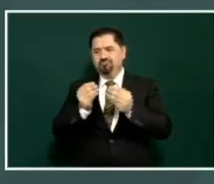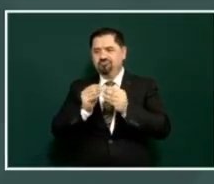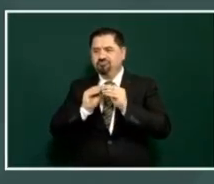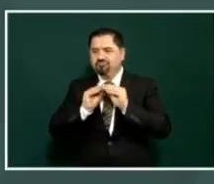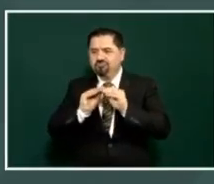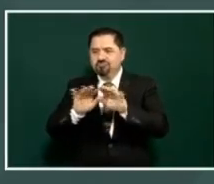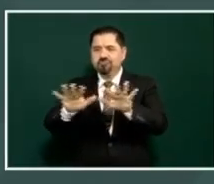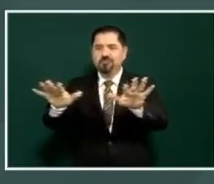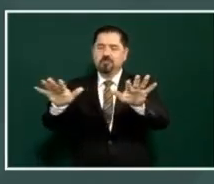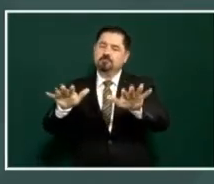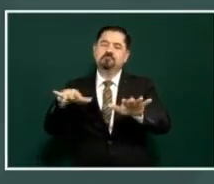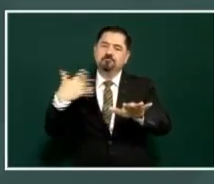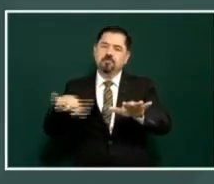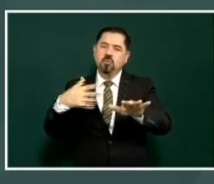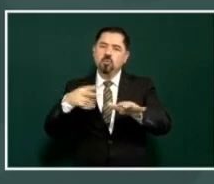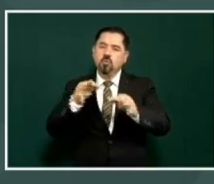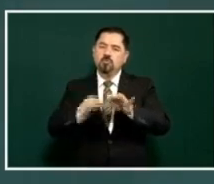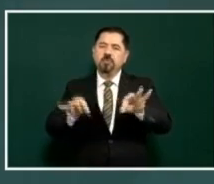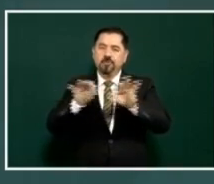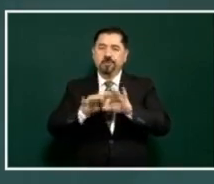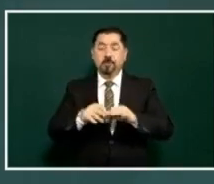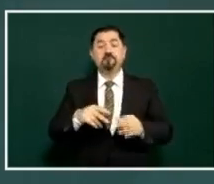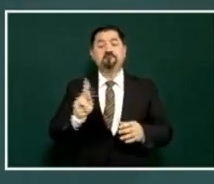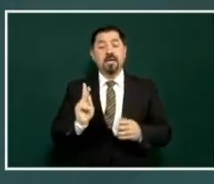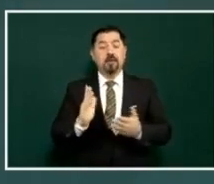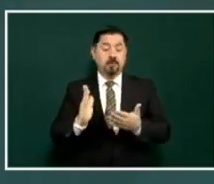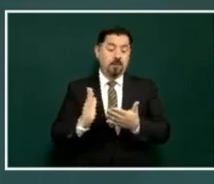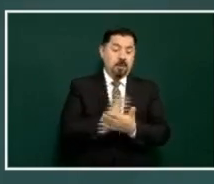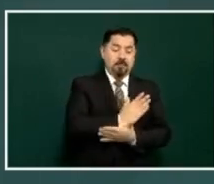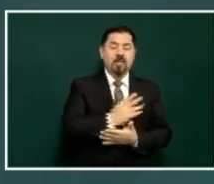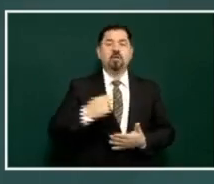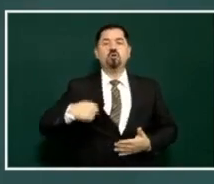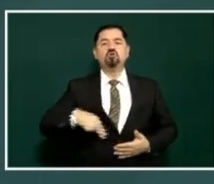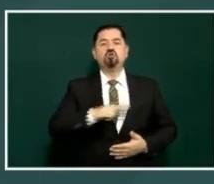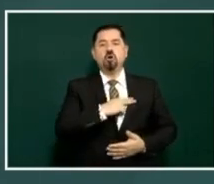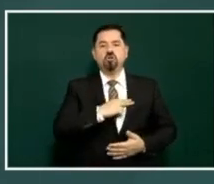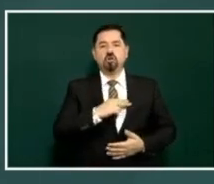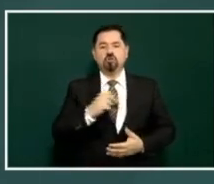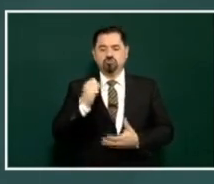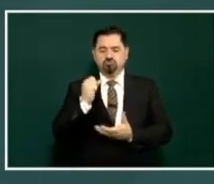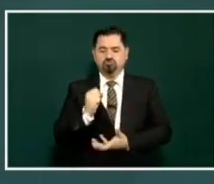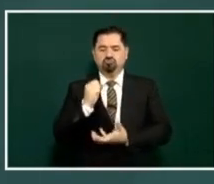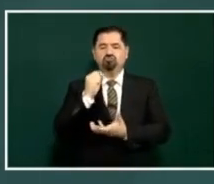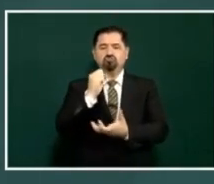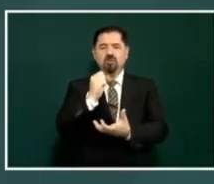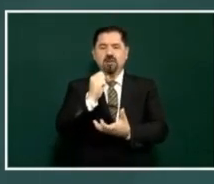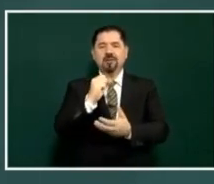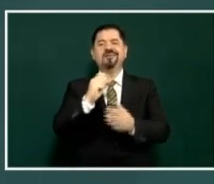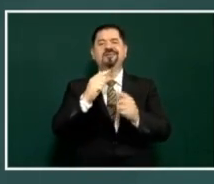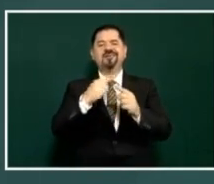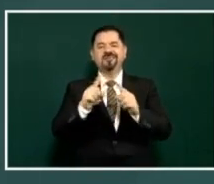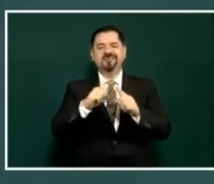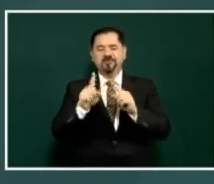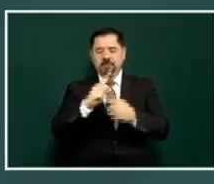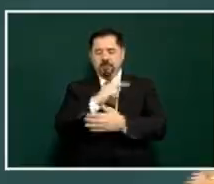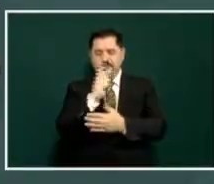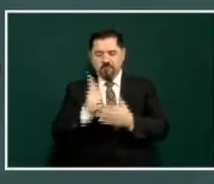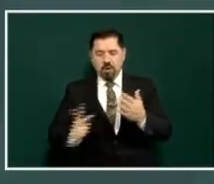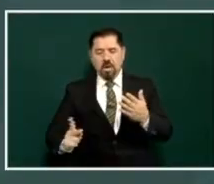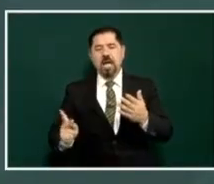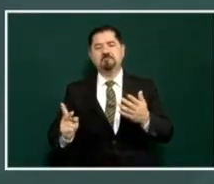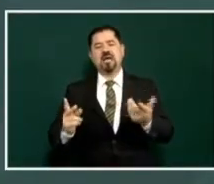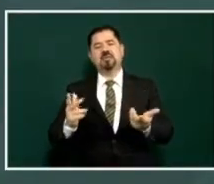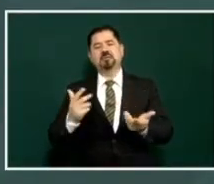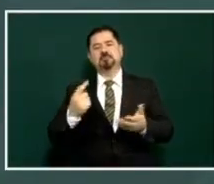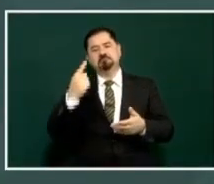ahora nosotros estamos invirtiendo, todos los programas de bienestar que le